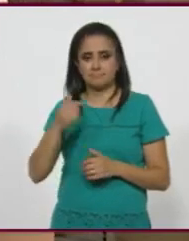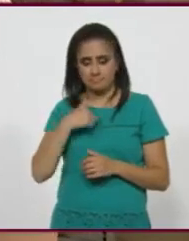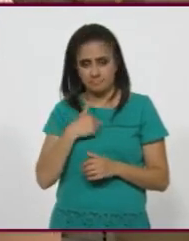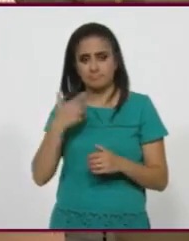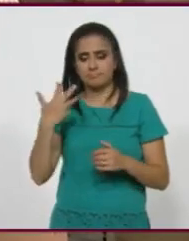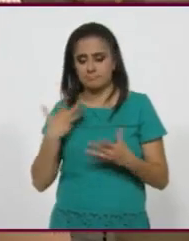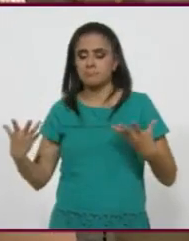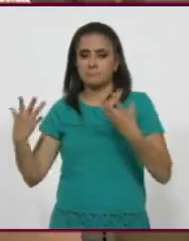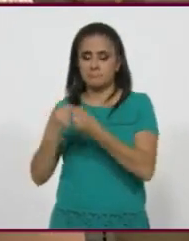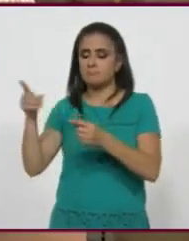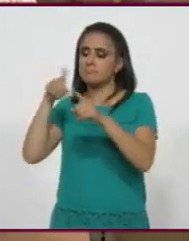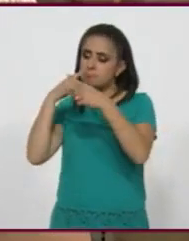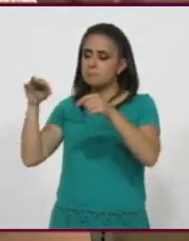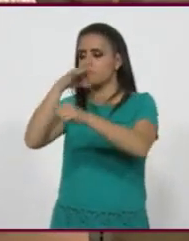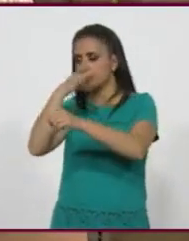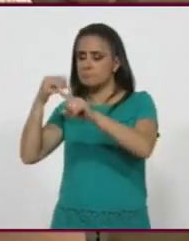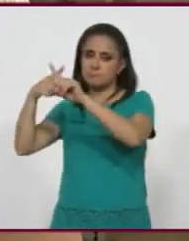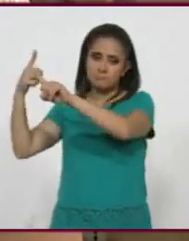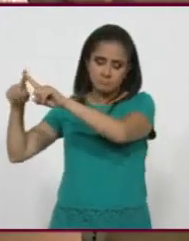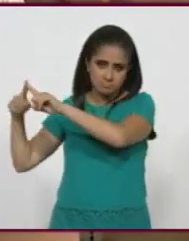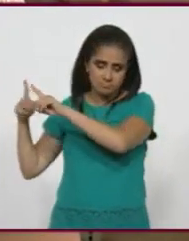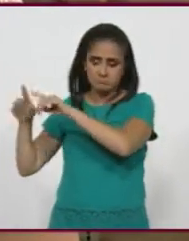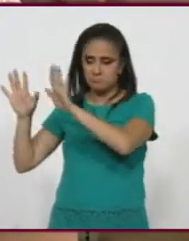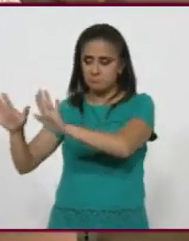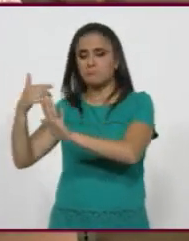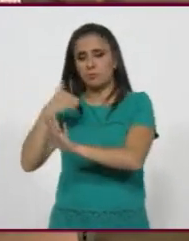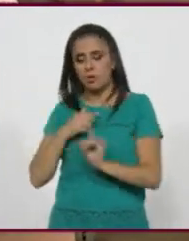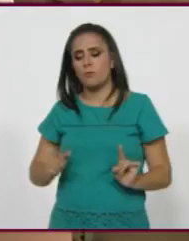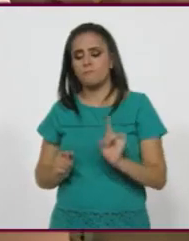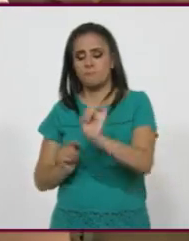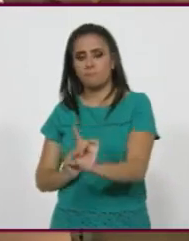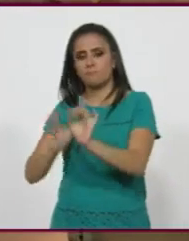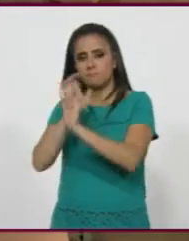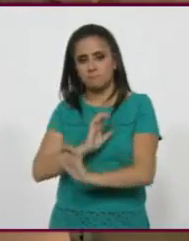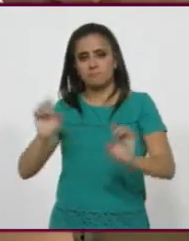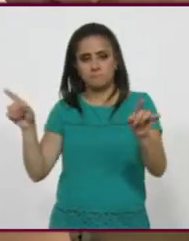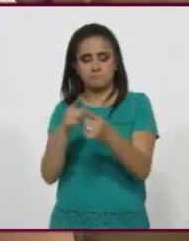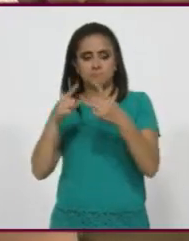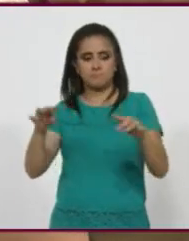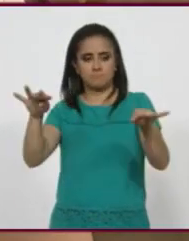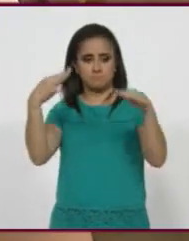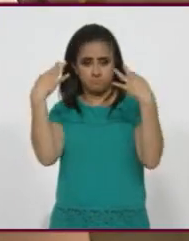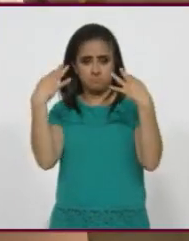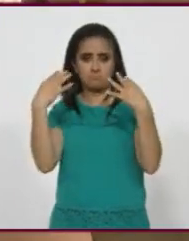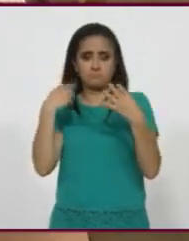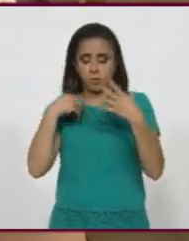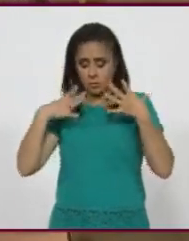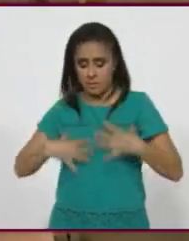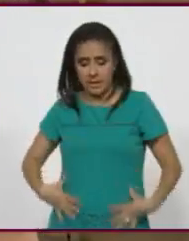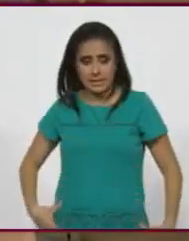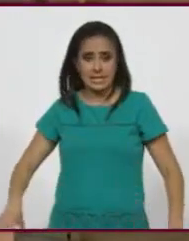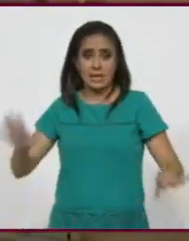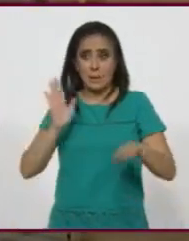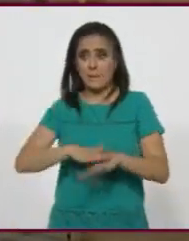del ensamble del cuarteto de solistas, pero no me luzco, más que con el vestido.